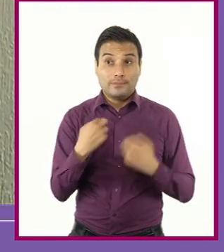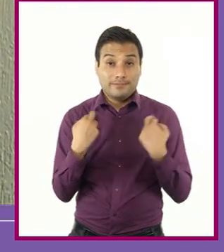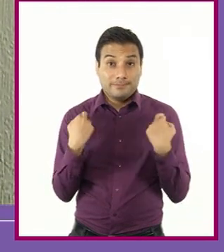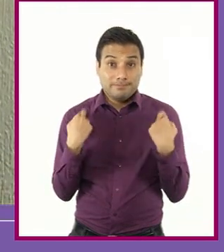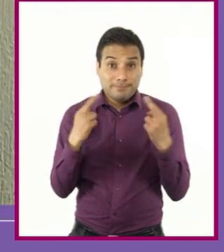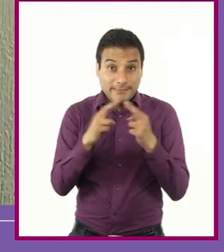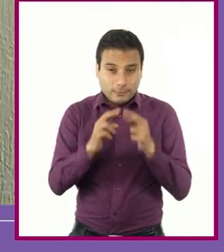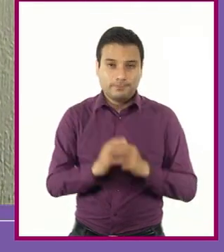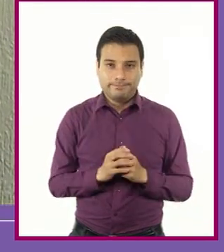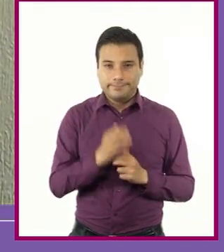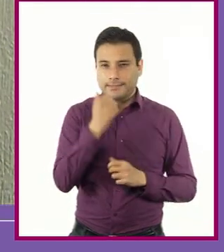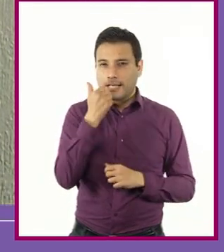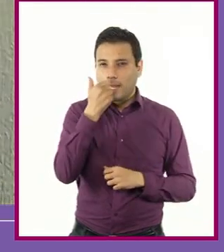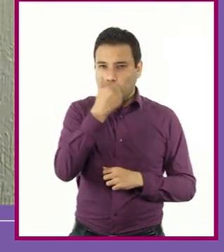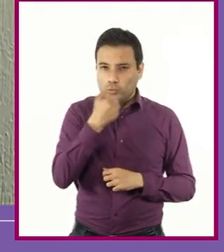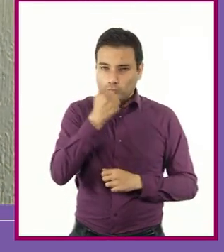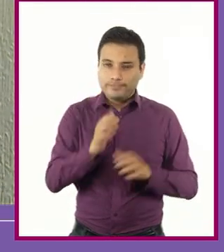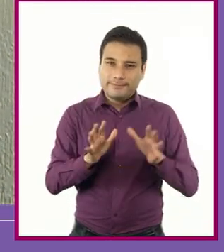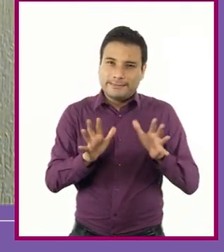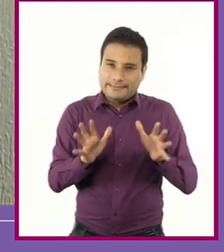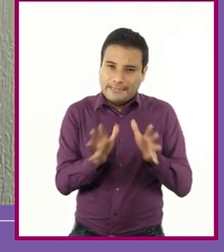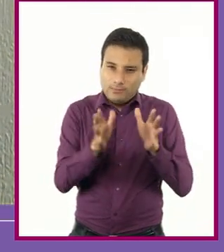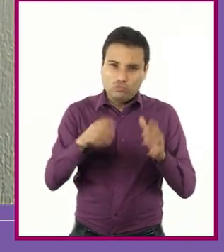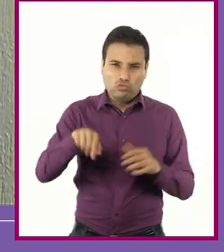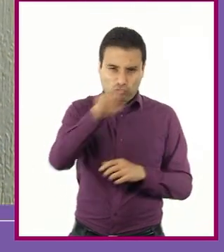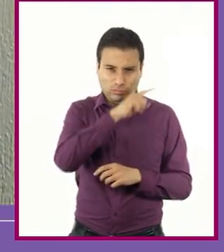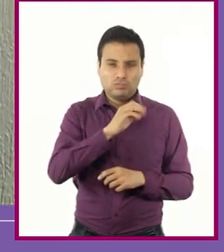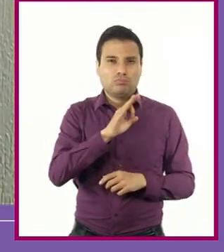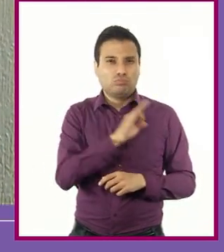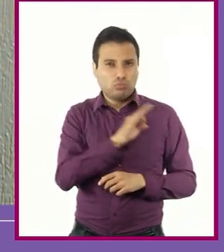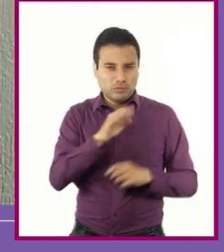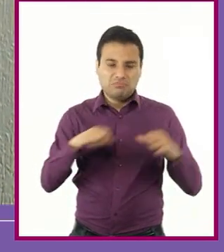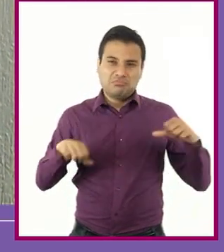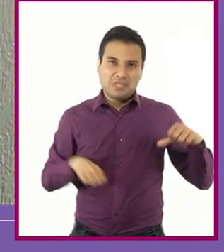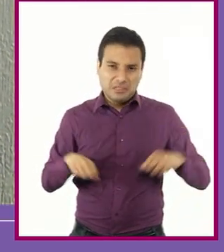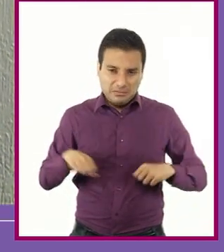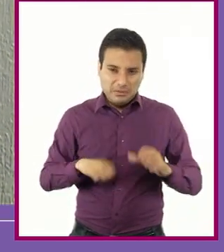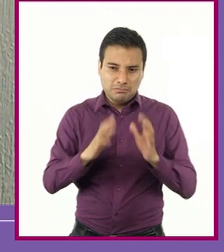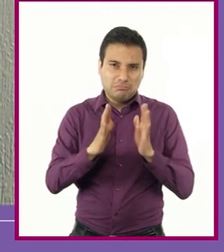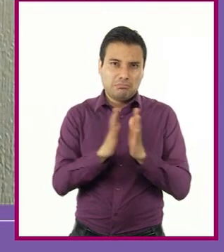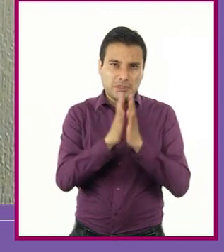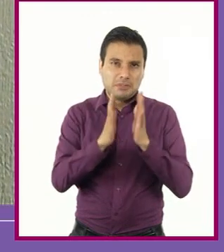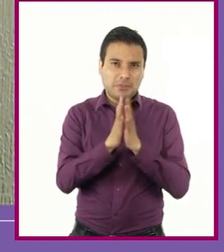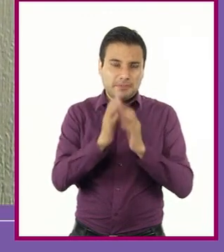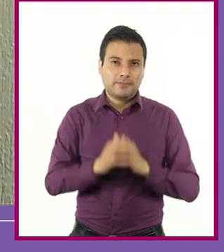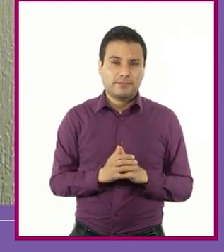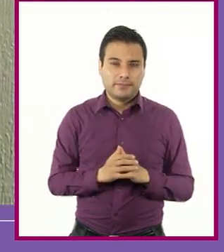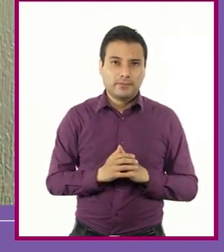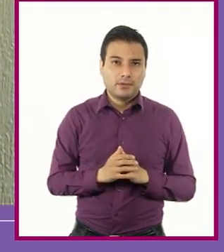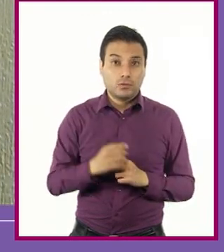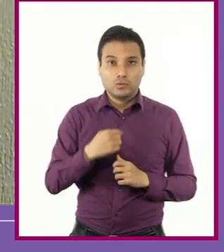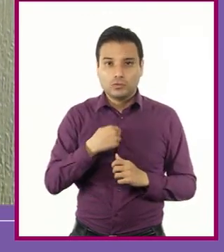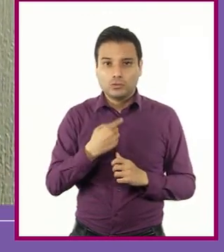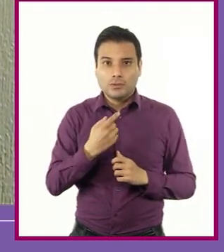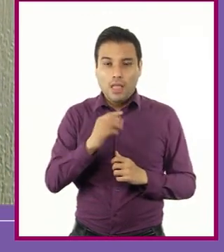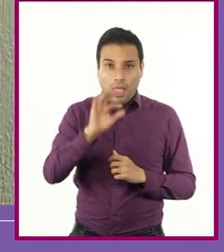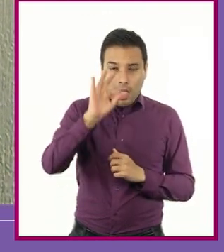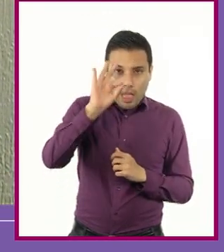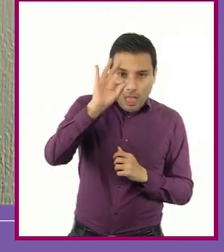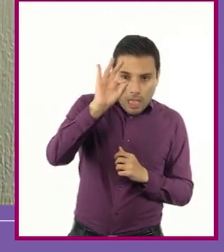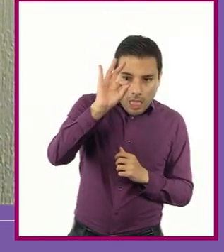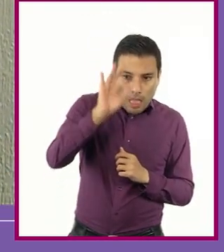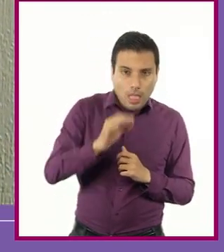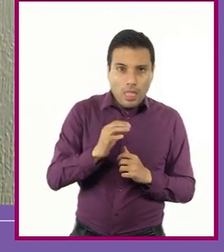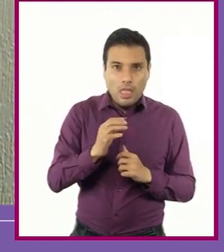al alumno a participar en las actividades propuestas por la escuela, sin intentar transgredir